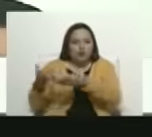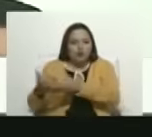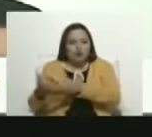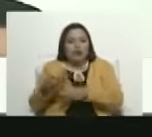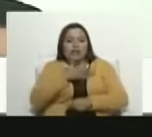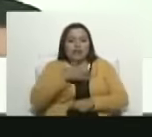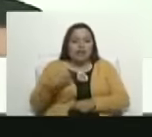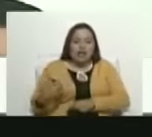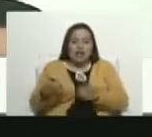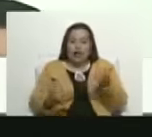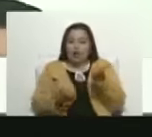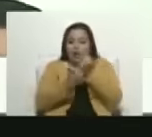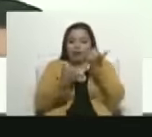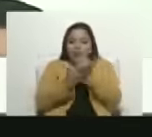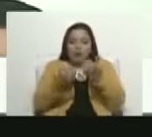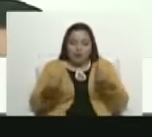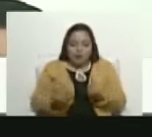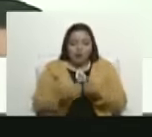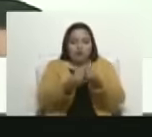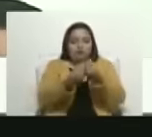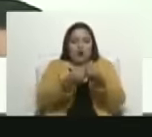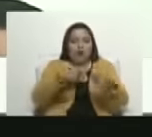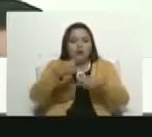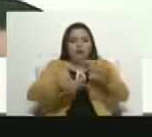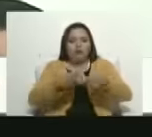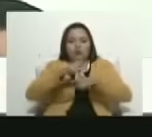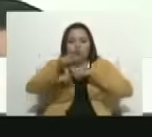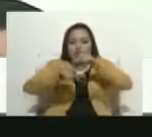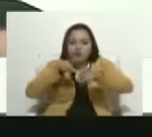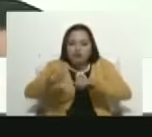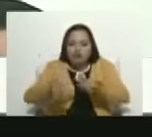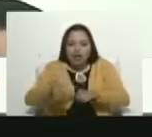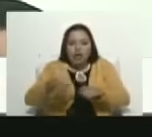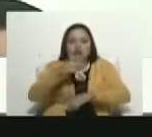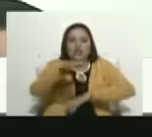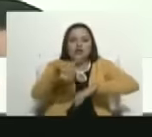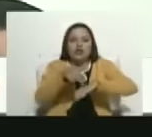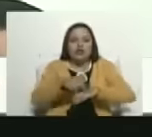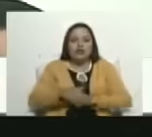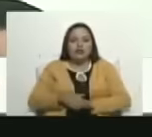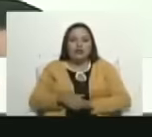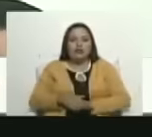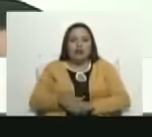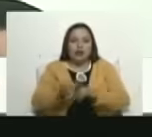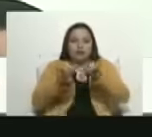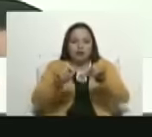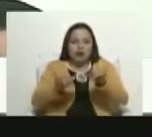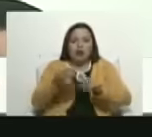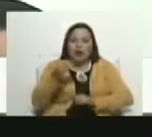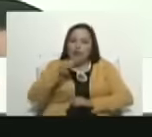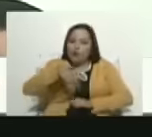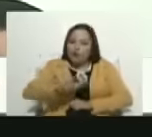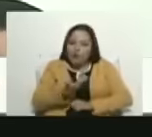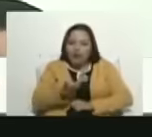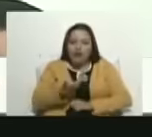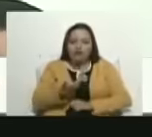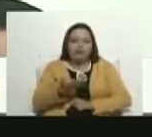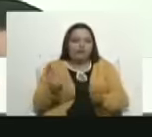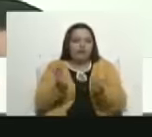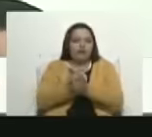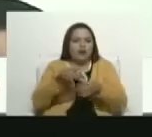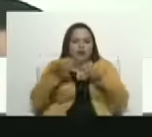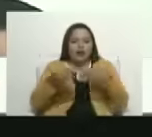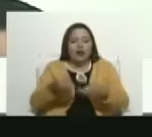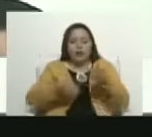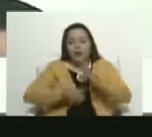manifestado su respaldo y acompañarán la convocatoria nacional. En ese sentido, ¿cómo se puede aprovechar esa realidad para la